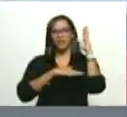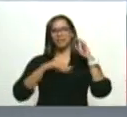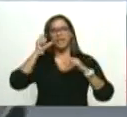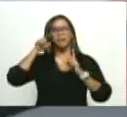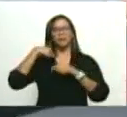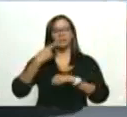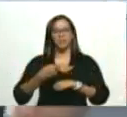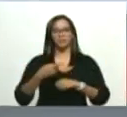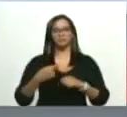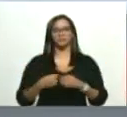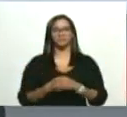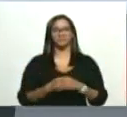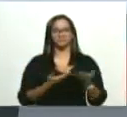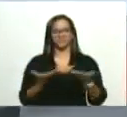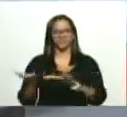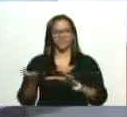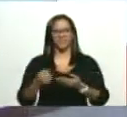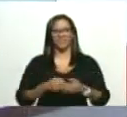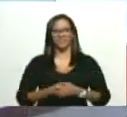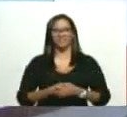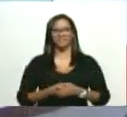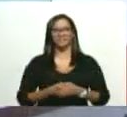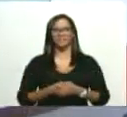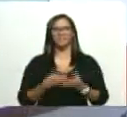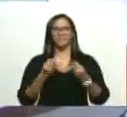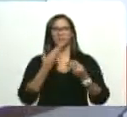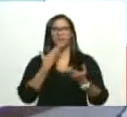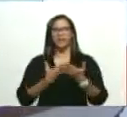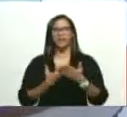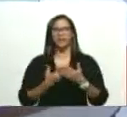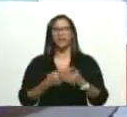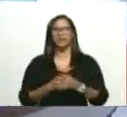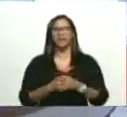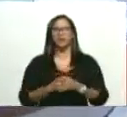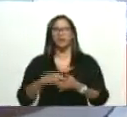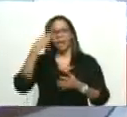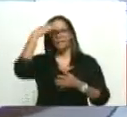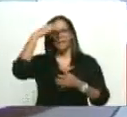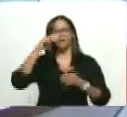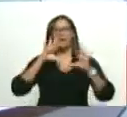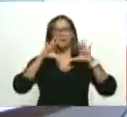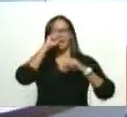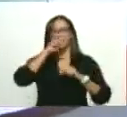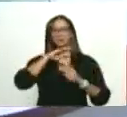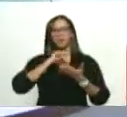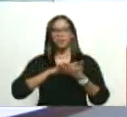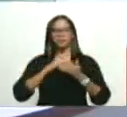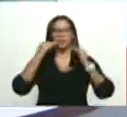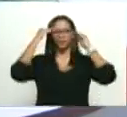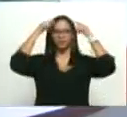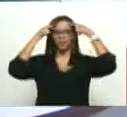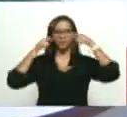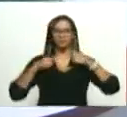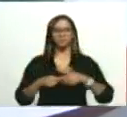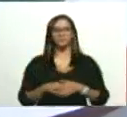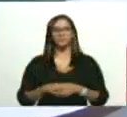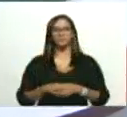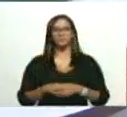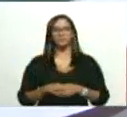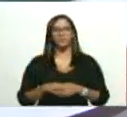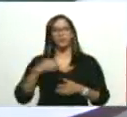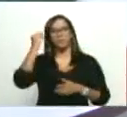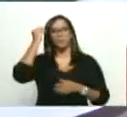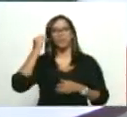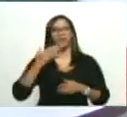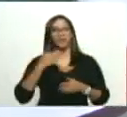ilustre invitada, bienvenida. Hola, muchas gracias. ¿Cuál es la visión de México a 10 años de la siembra de Hugo Chávez? Bueno, yo creo que para